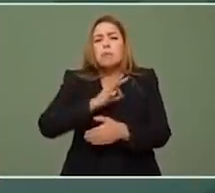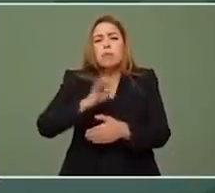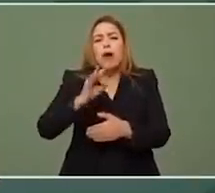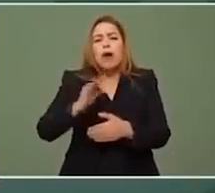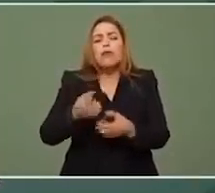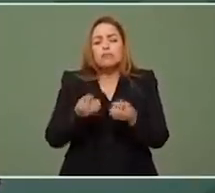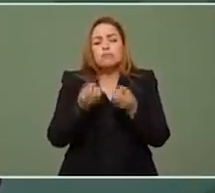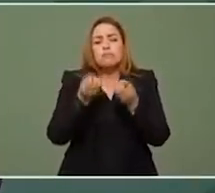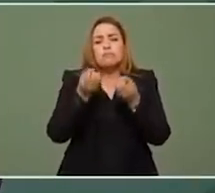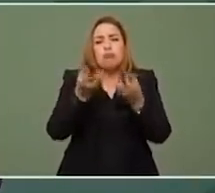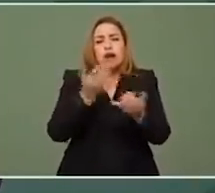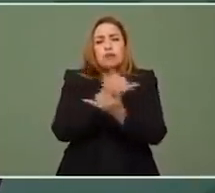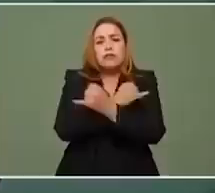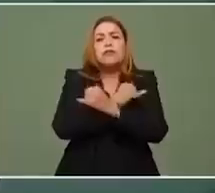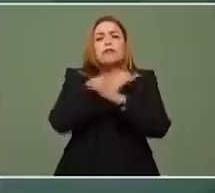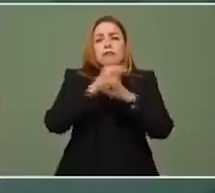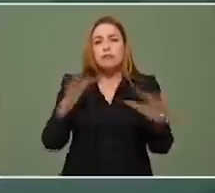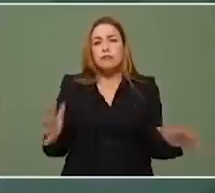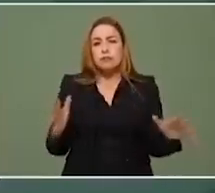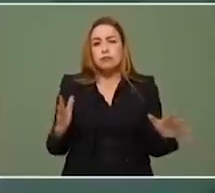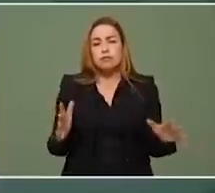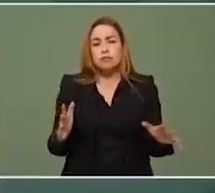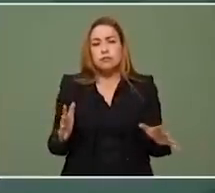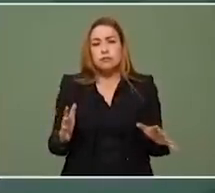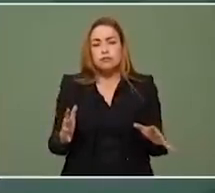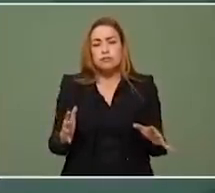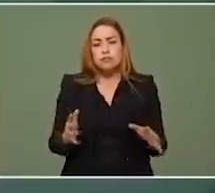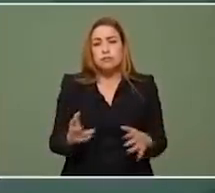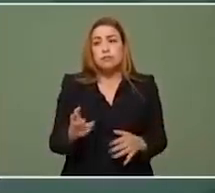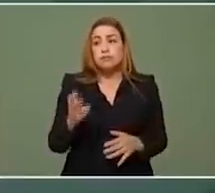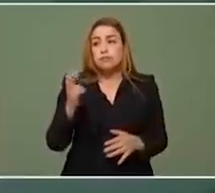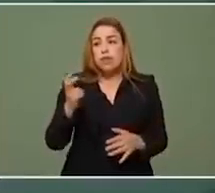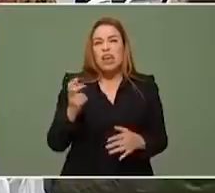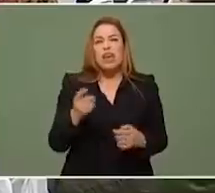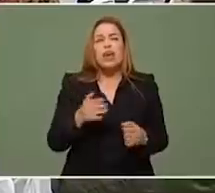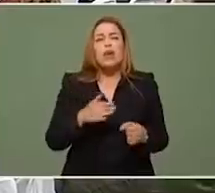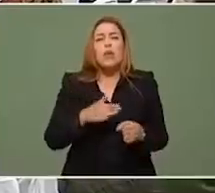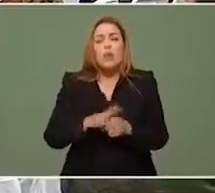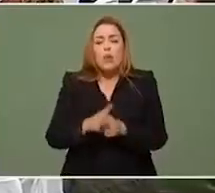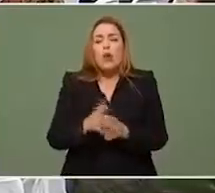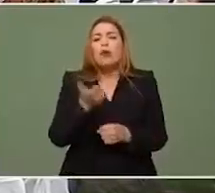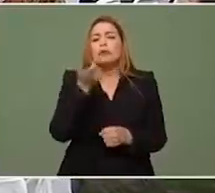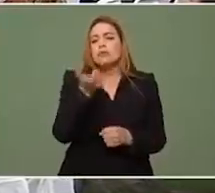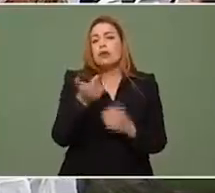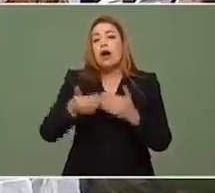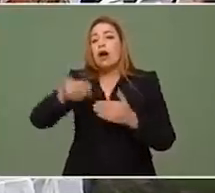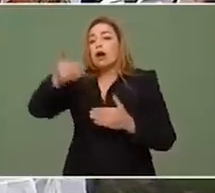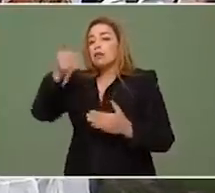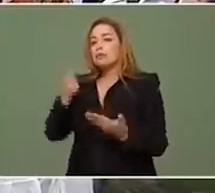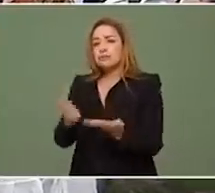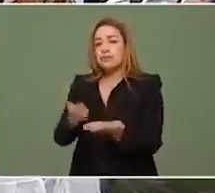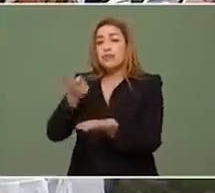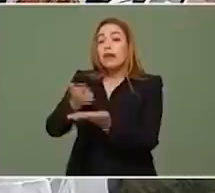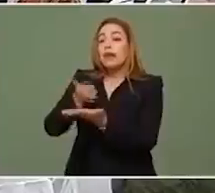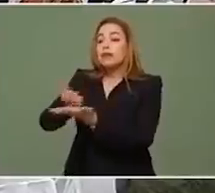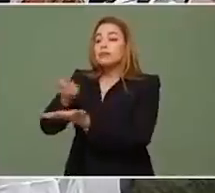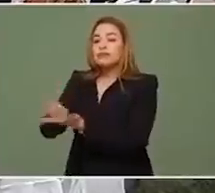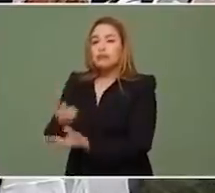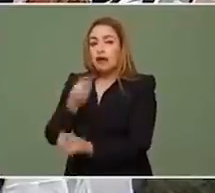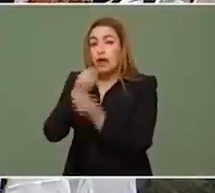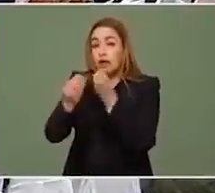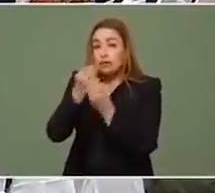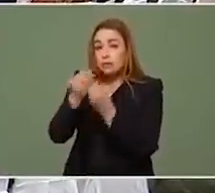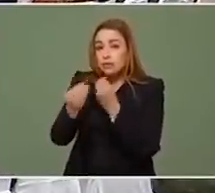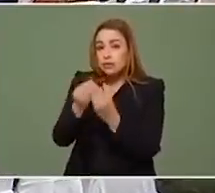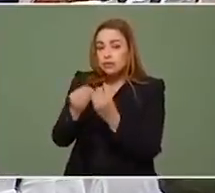sobre lo que se gastaba en alimentación para